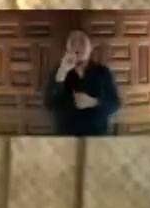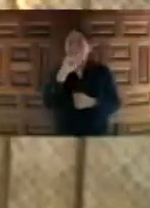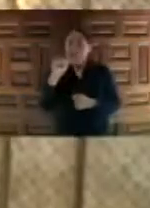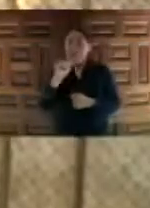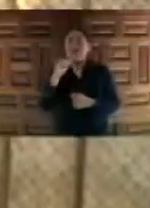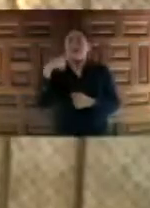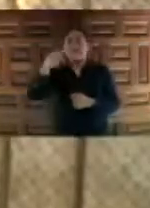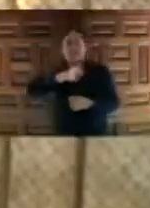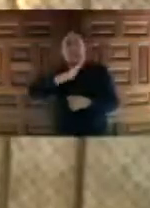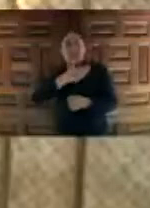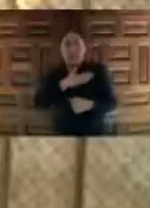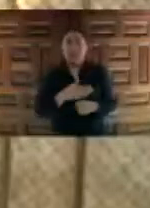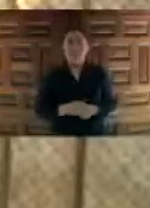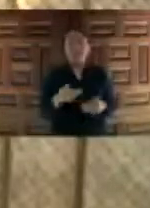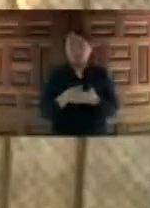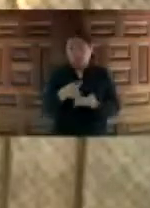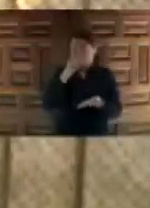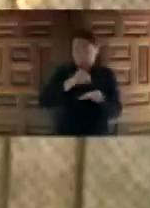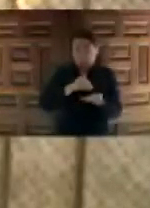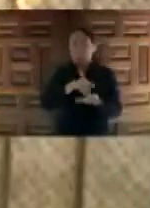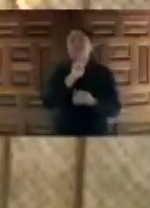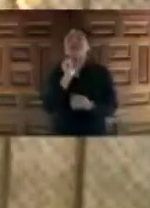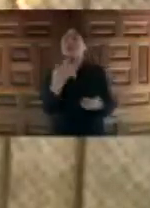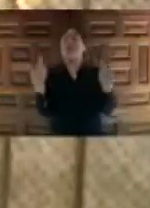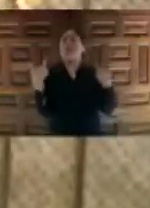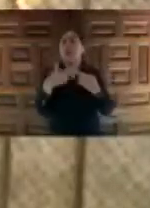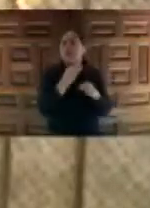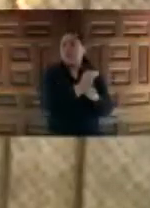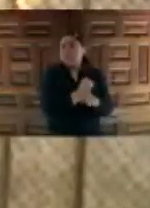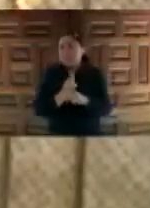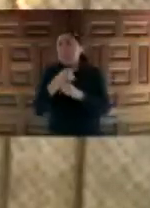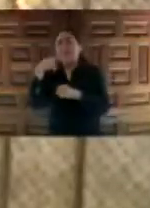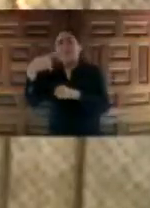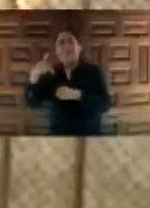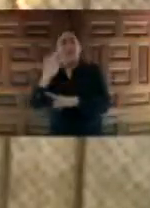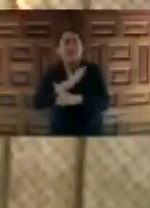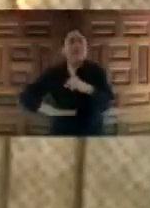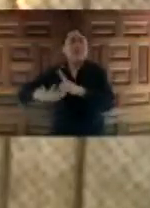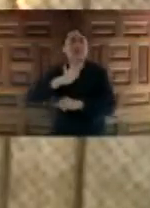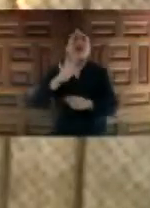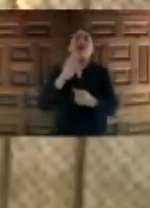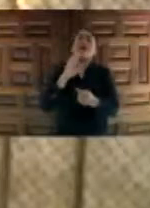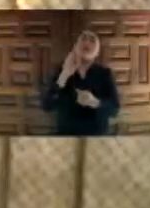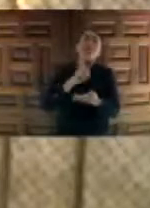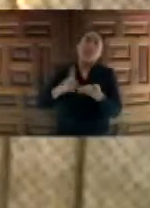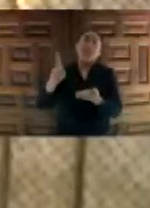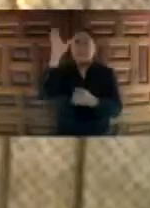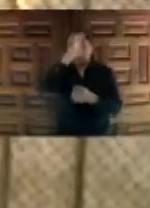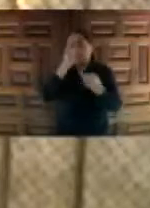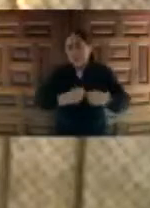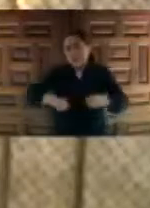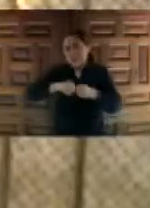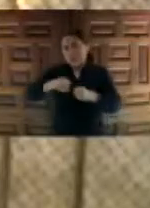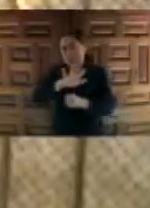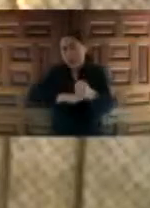España. Actualmente es profesora investigadora de la Facultad de Derecho y Ciencias Sociales y directora de Educación